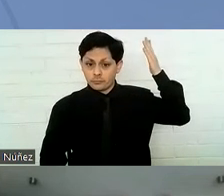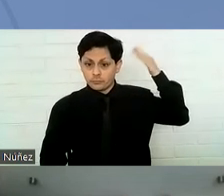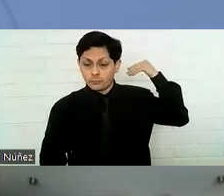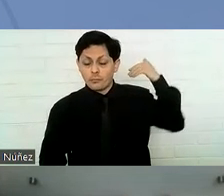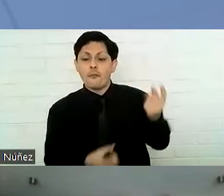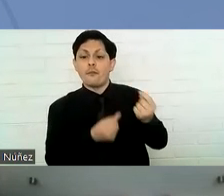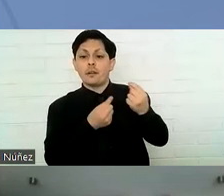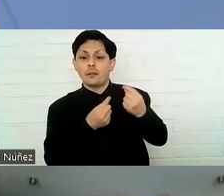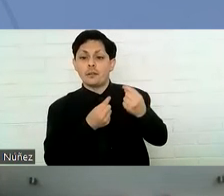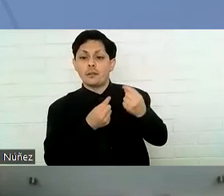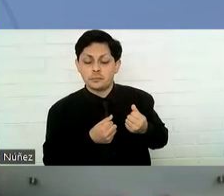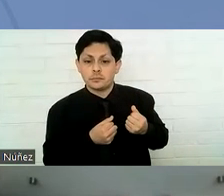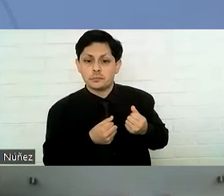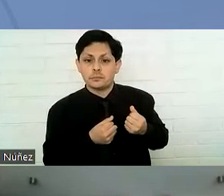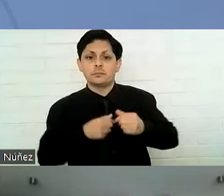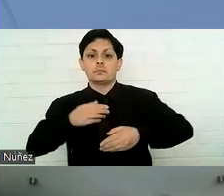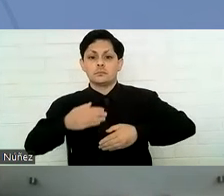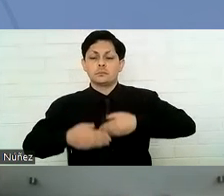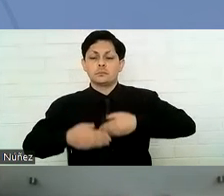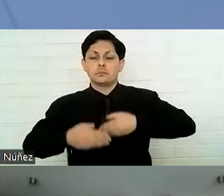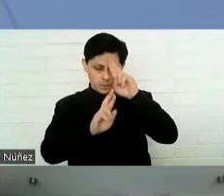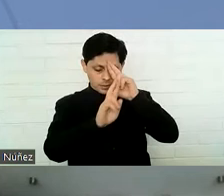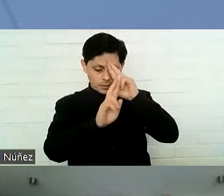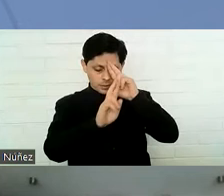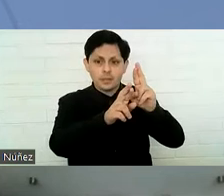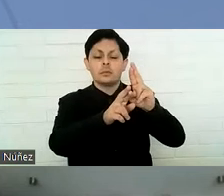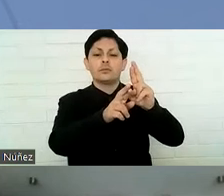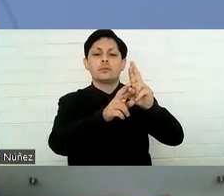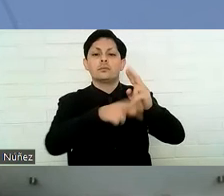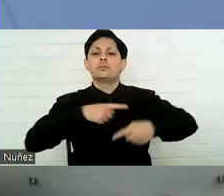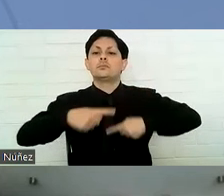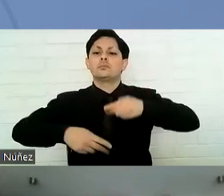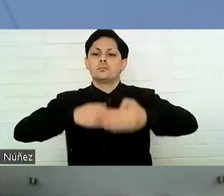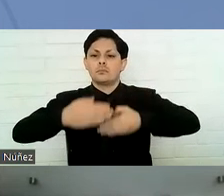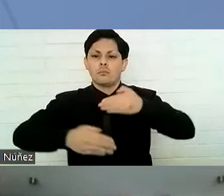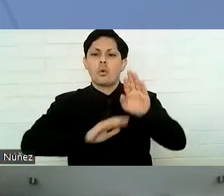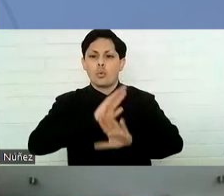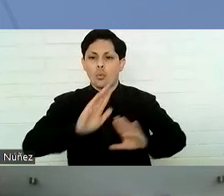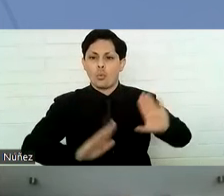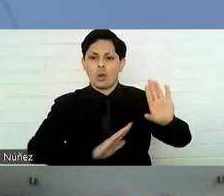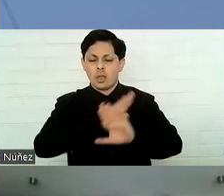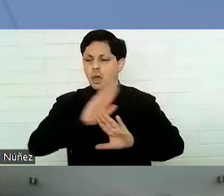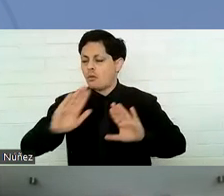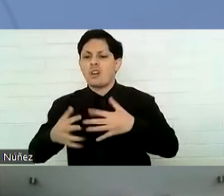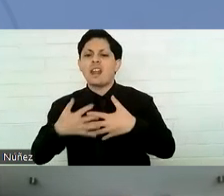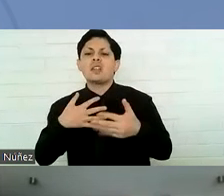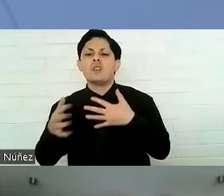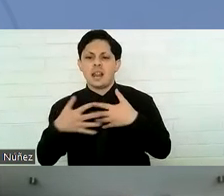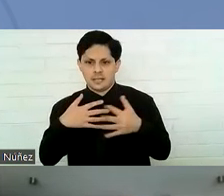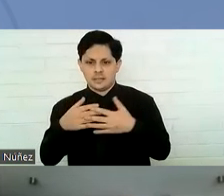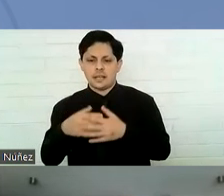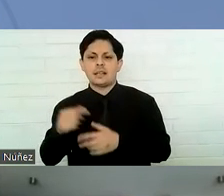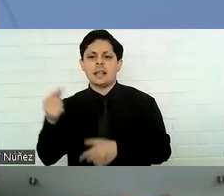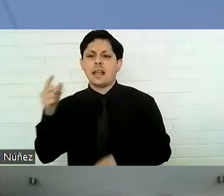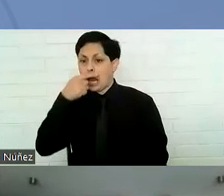valores son continuidad, respeto y cuidado por la naturaleza, fusión del hombre con